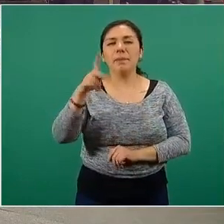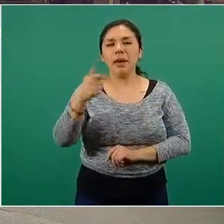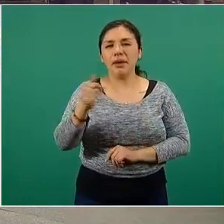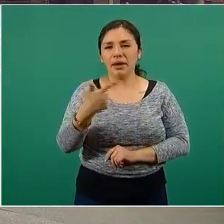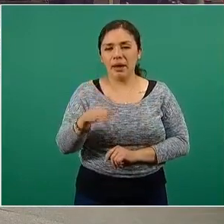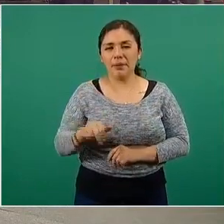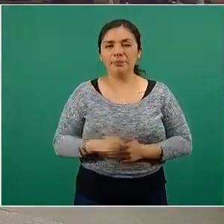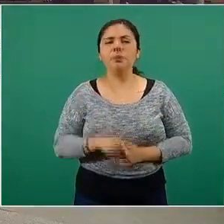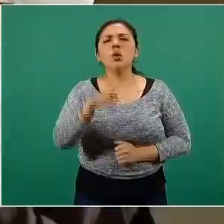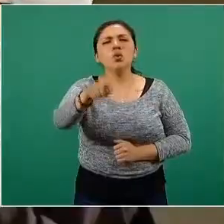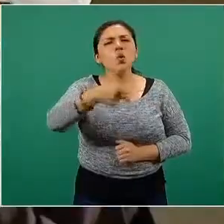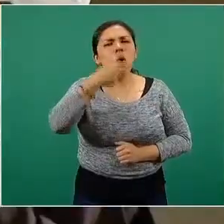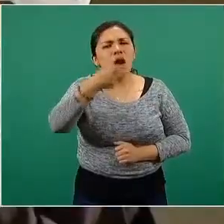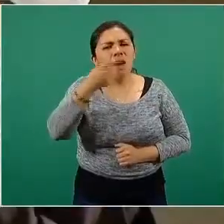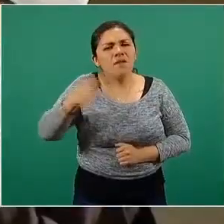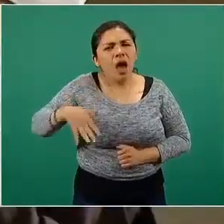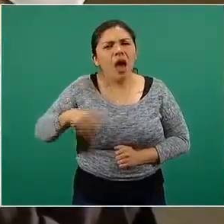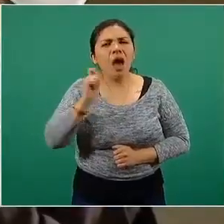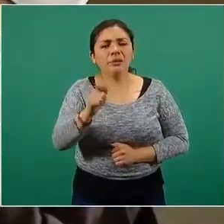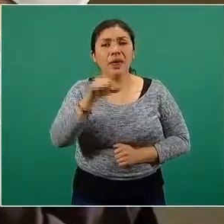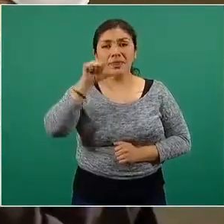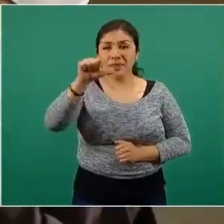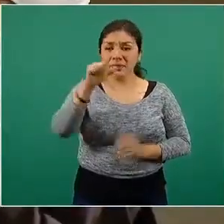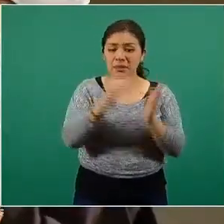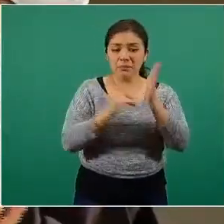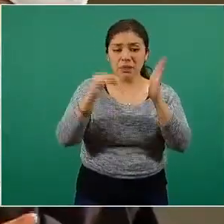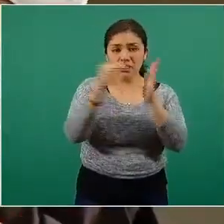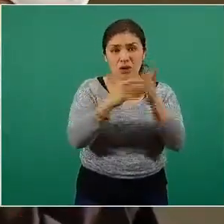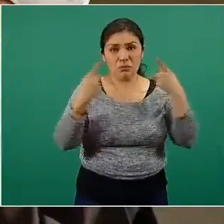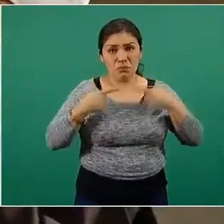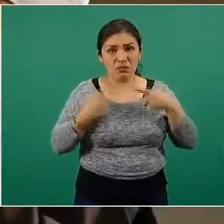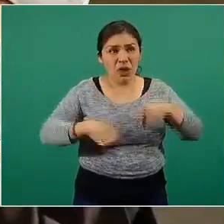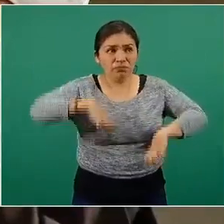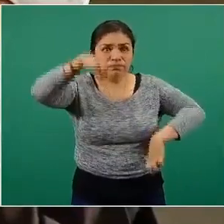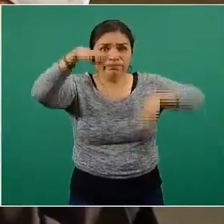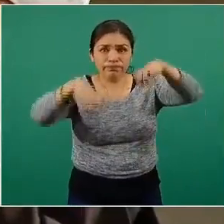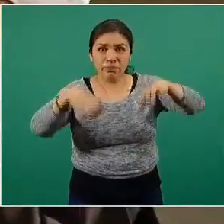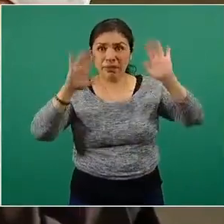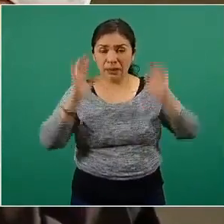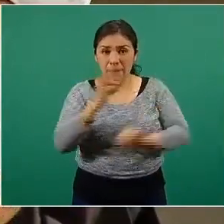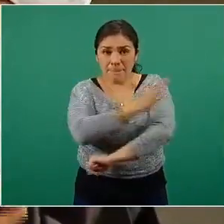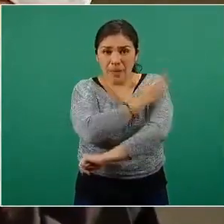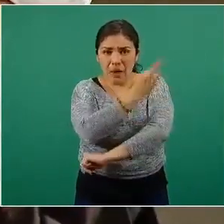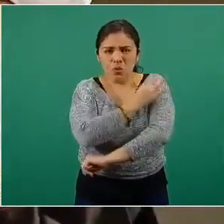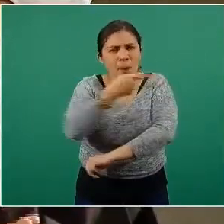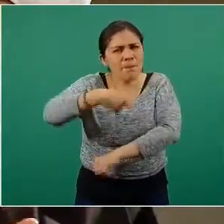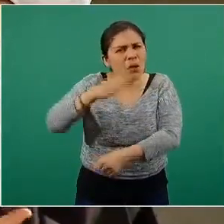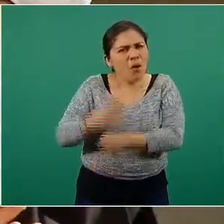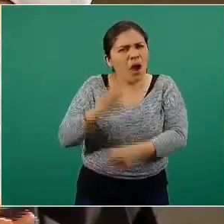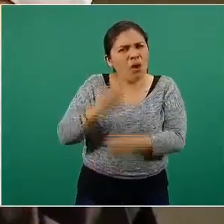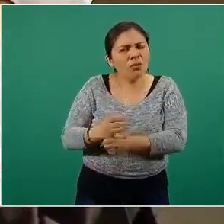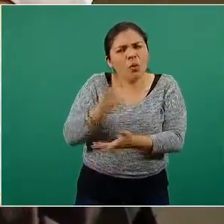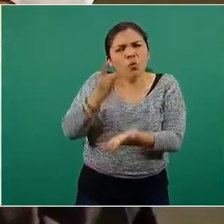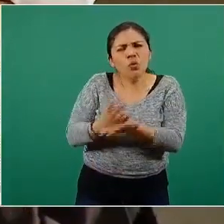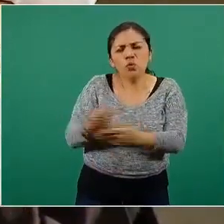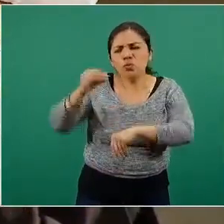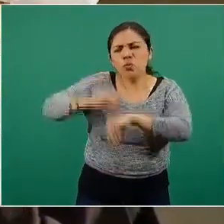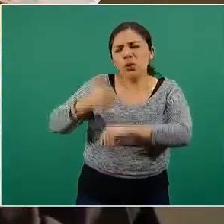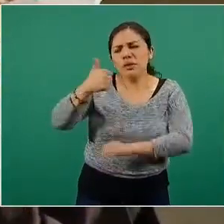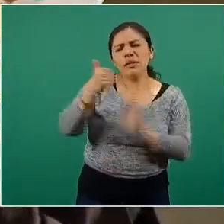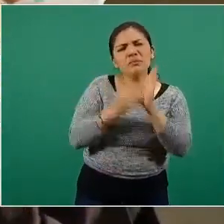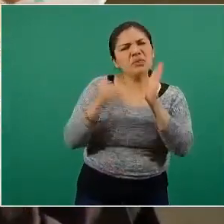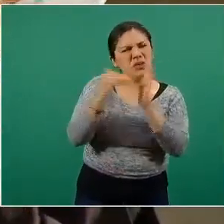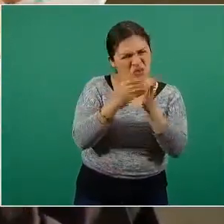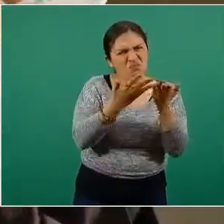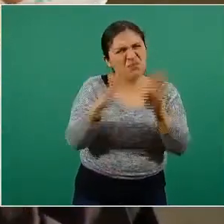son 16 millones de adultos mayores los que se van a vacunar, pero hasta el momento solo se han logrado poner 6 millones más o